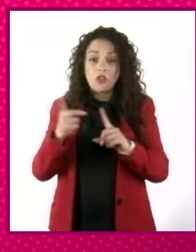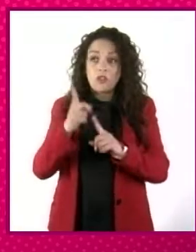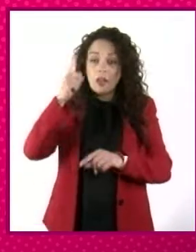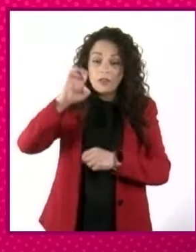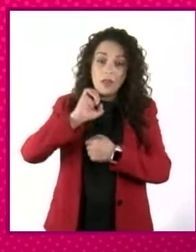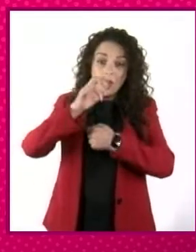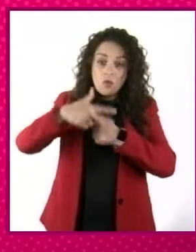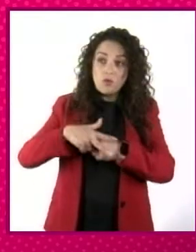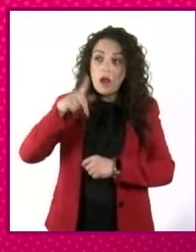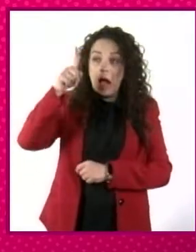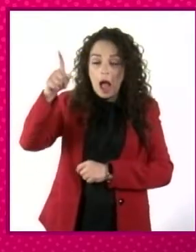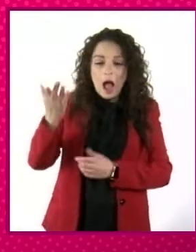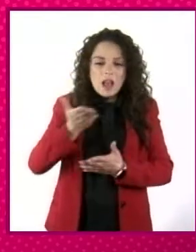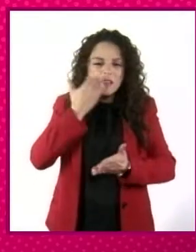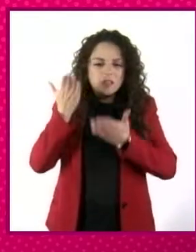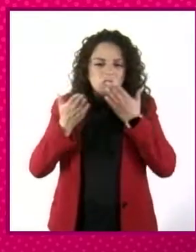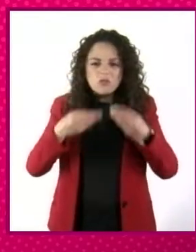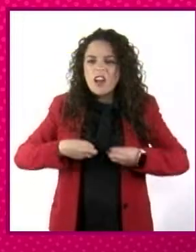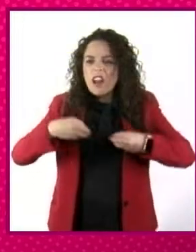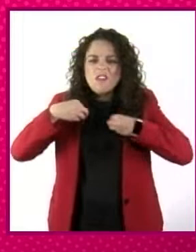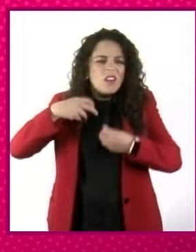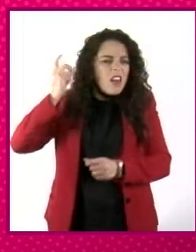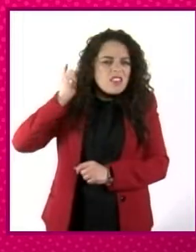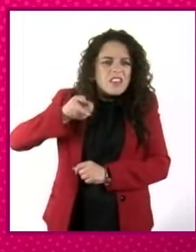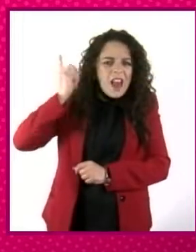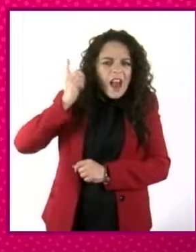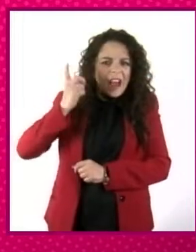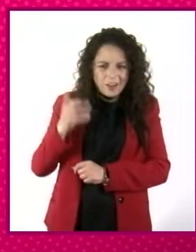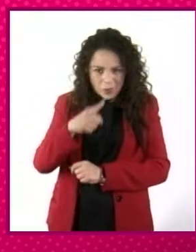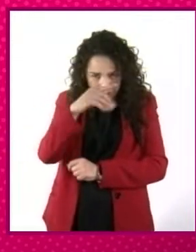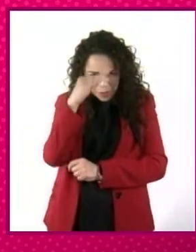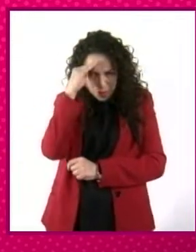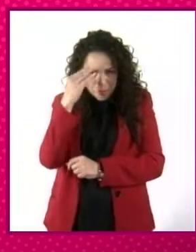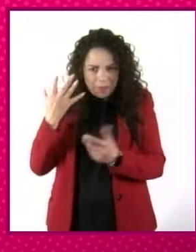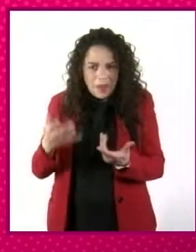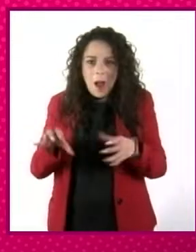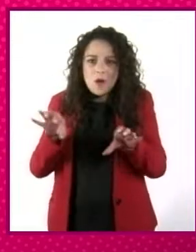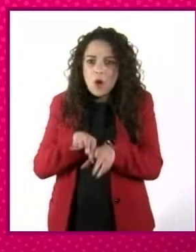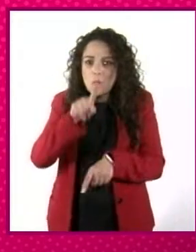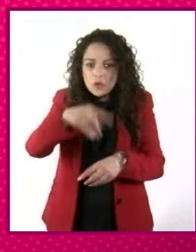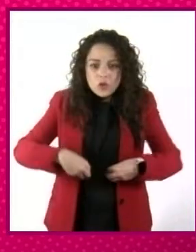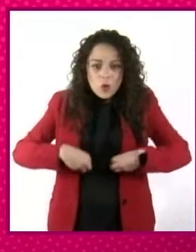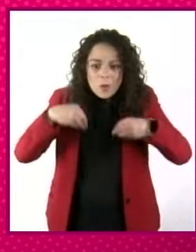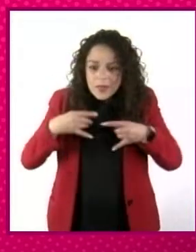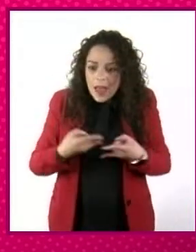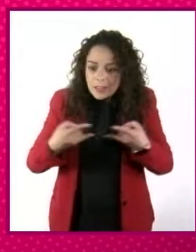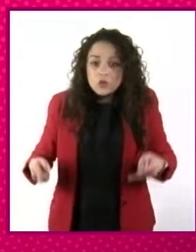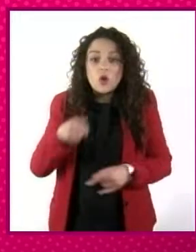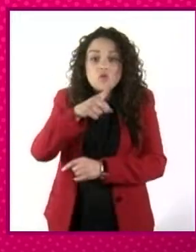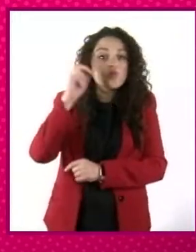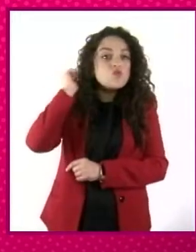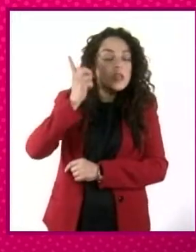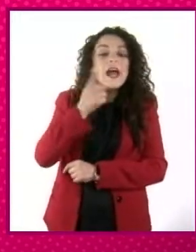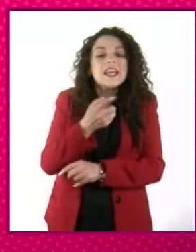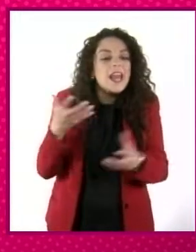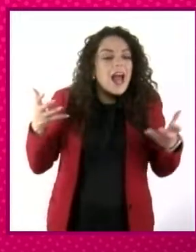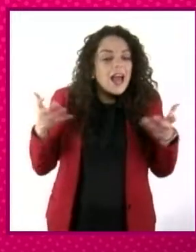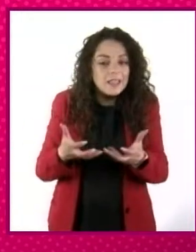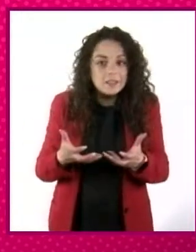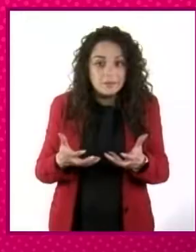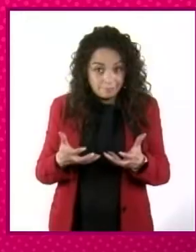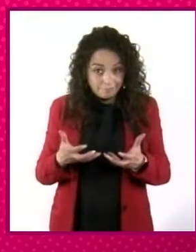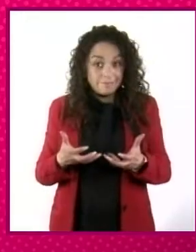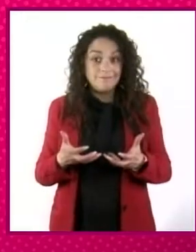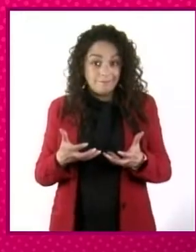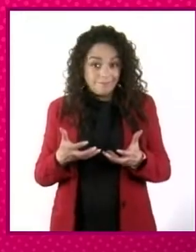cotidiana. Entonces imagínense lo que es hablar de la vida cotidiana, cómo es la historia de tu vida en el día a día, qué haces, la explicación